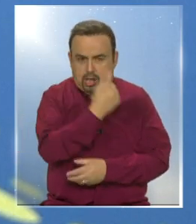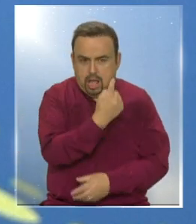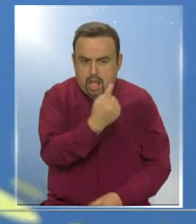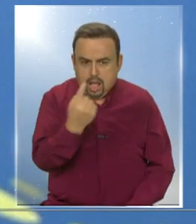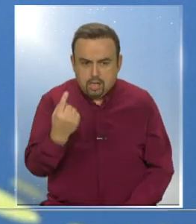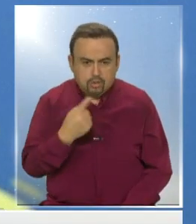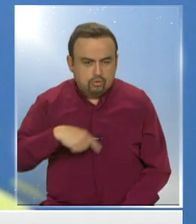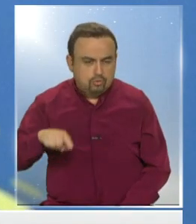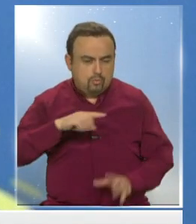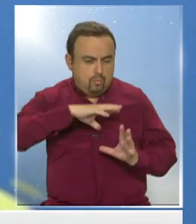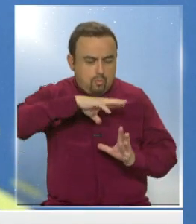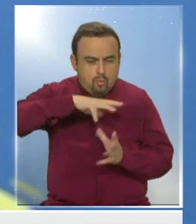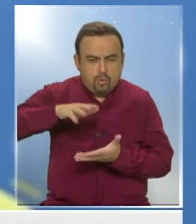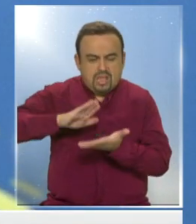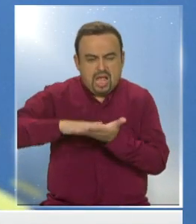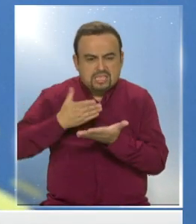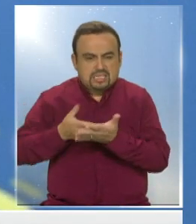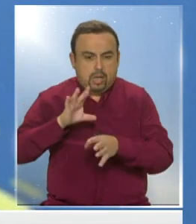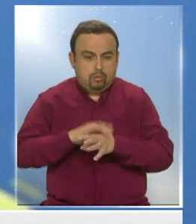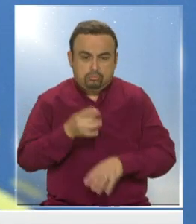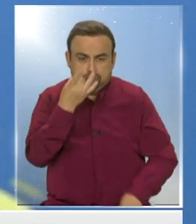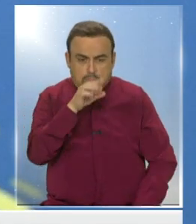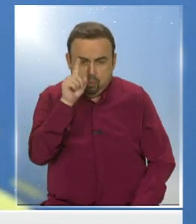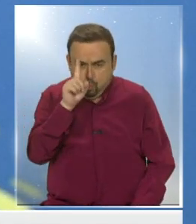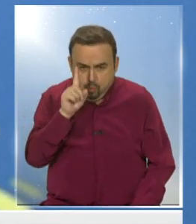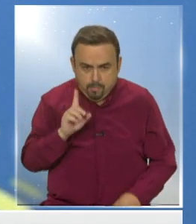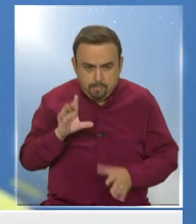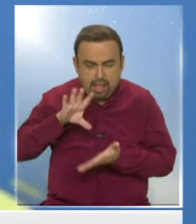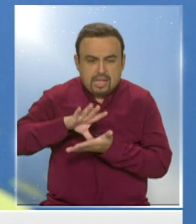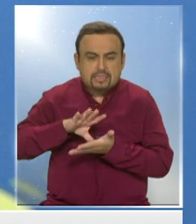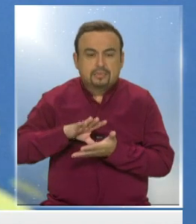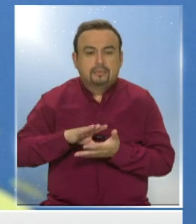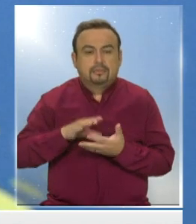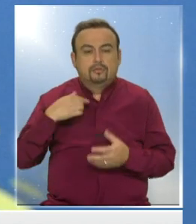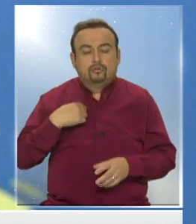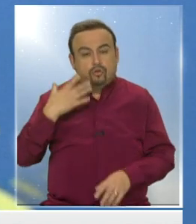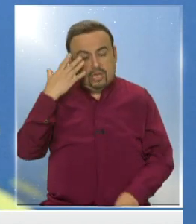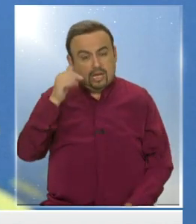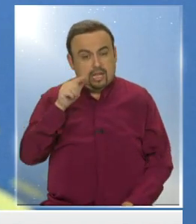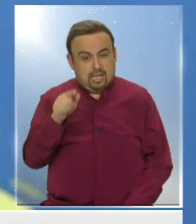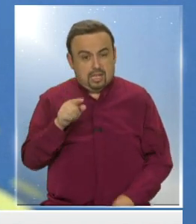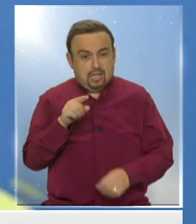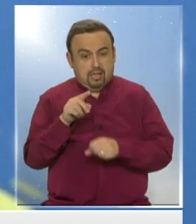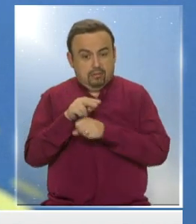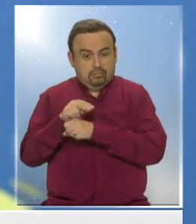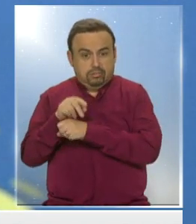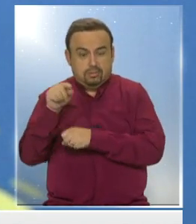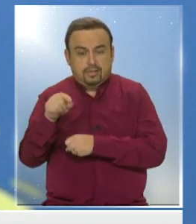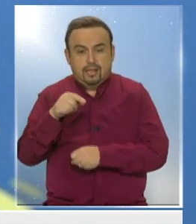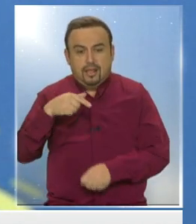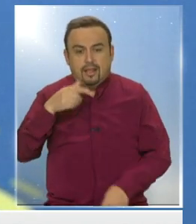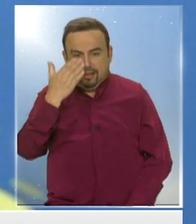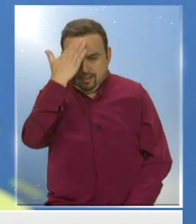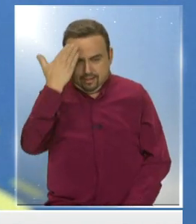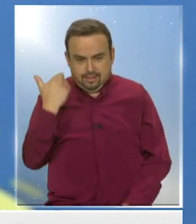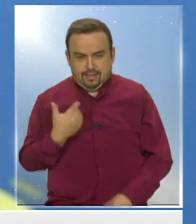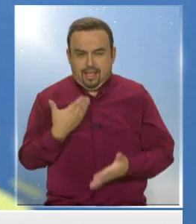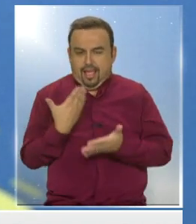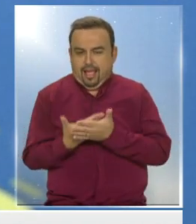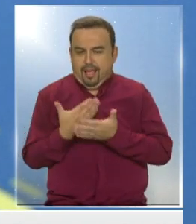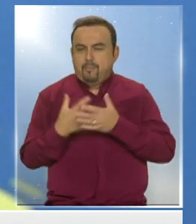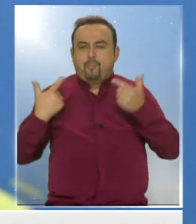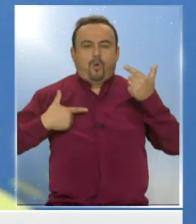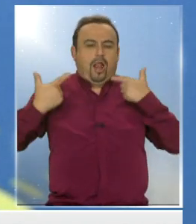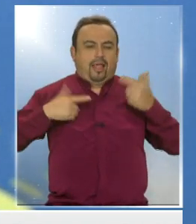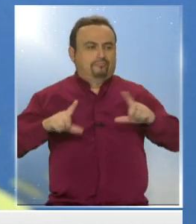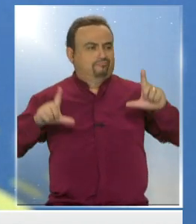de la salud a nivel mundial, no solo de un país. Creo que en realidad se debe a que la administración Trump está tratando de obtener sus ganancias